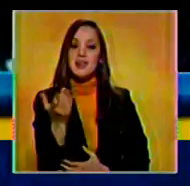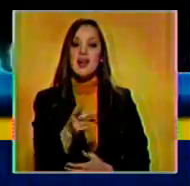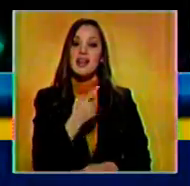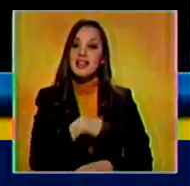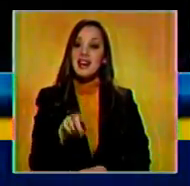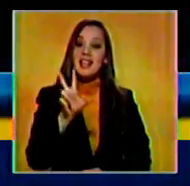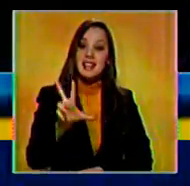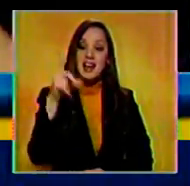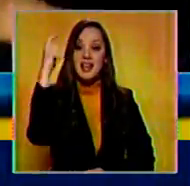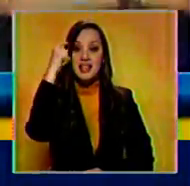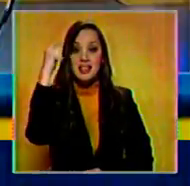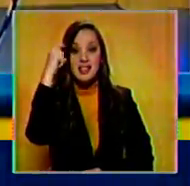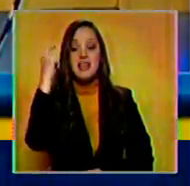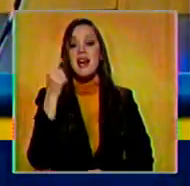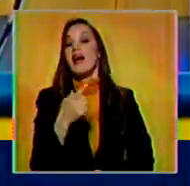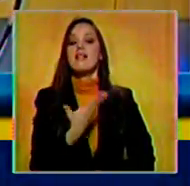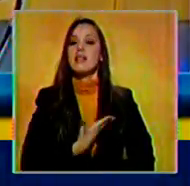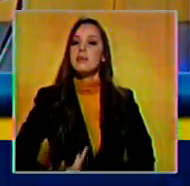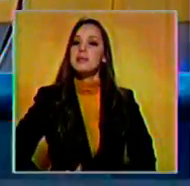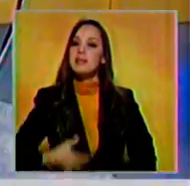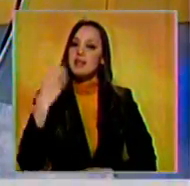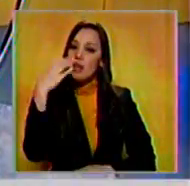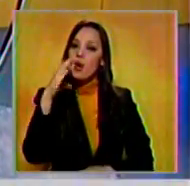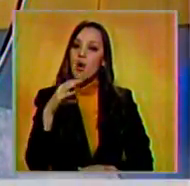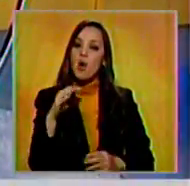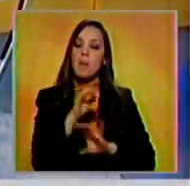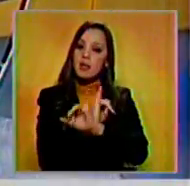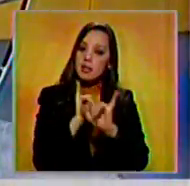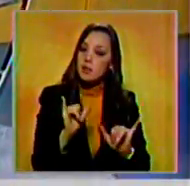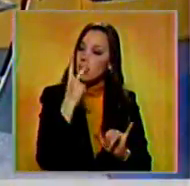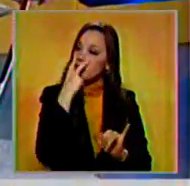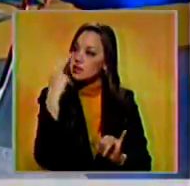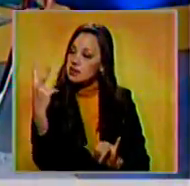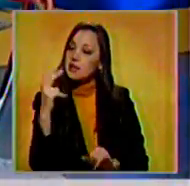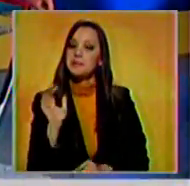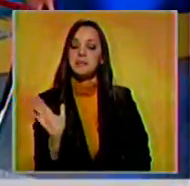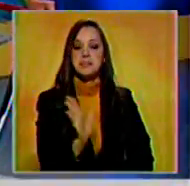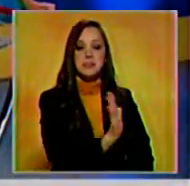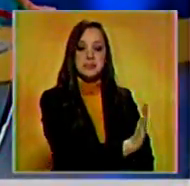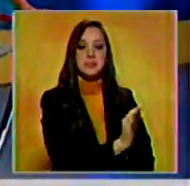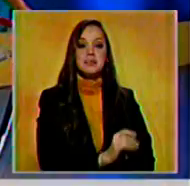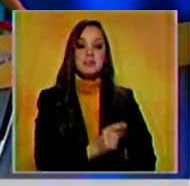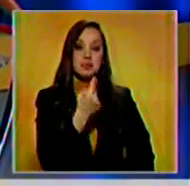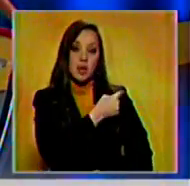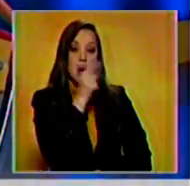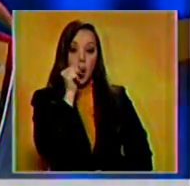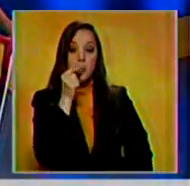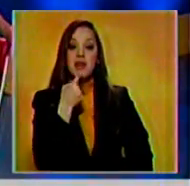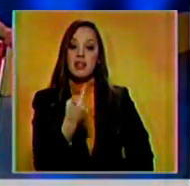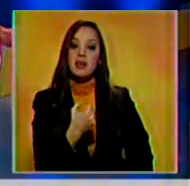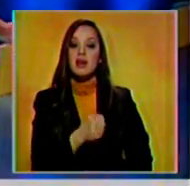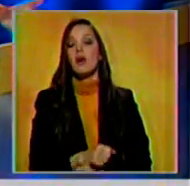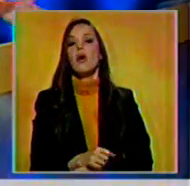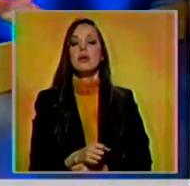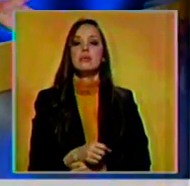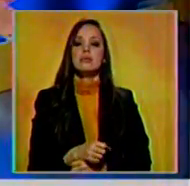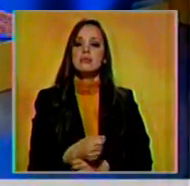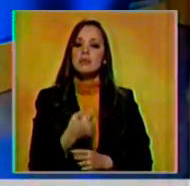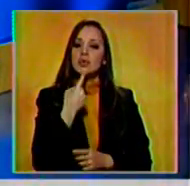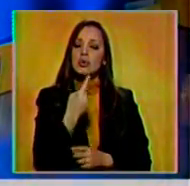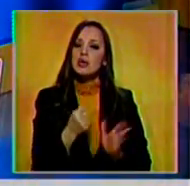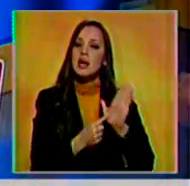de Colombia, Juan Manuel Santos. Continuamos con más información porque Alejandro Fernández se revela que tuvo fallas en sus audífonos durante